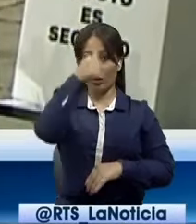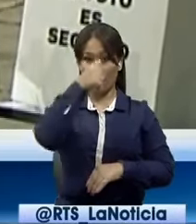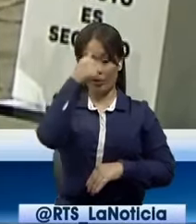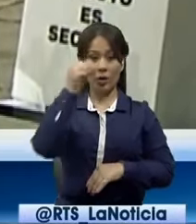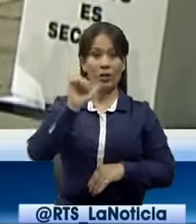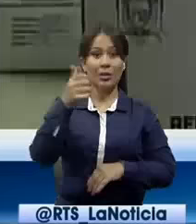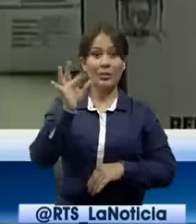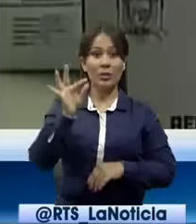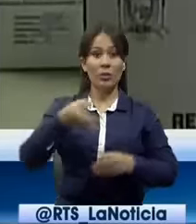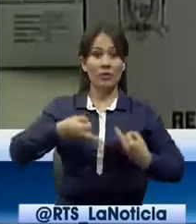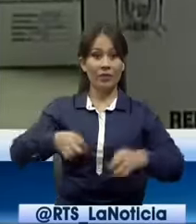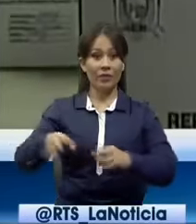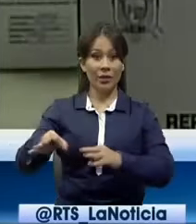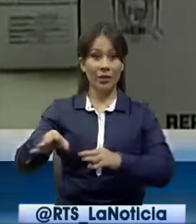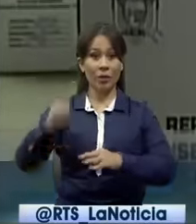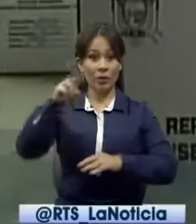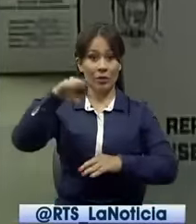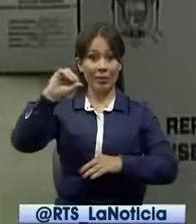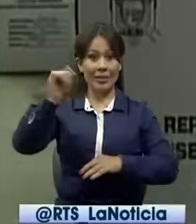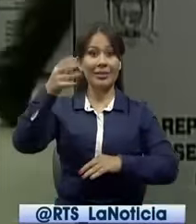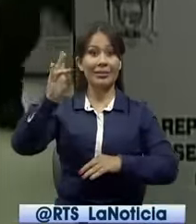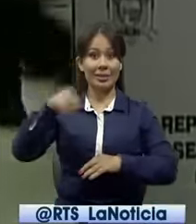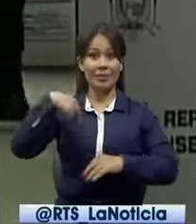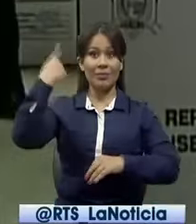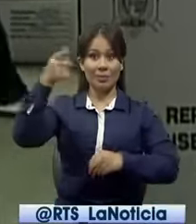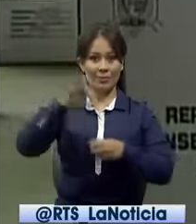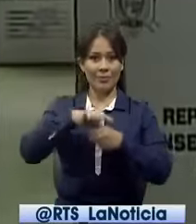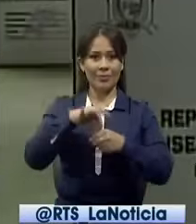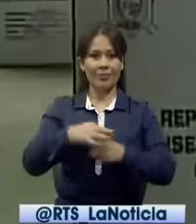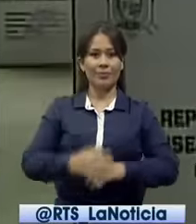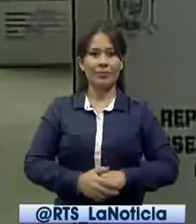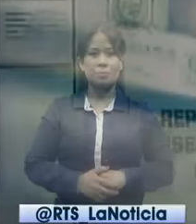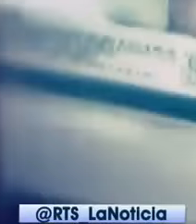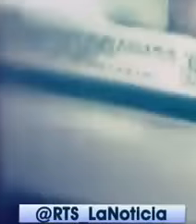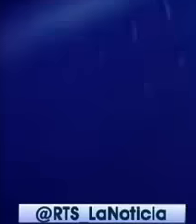febrero, informó Jorge Escobar.